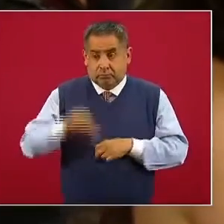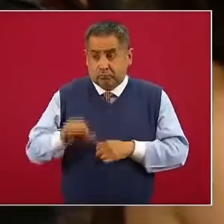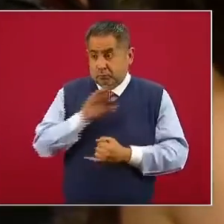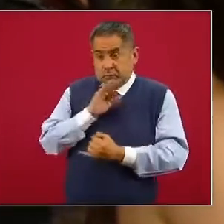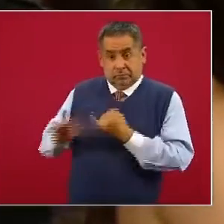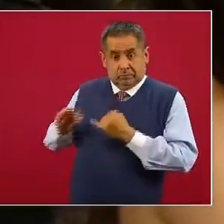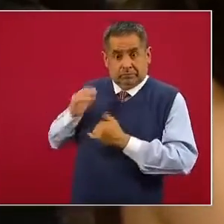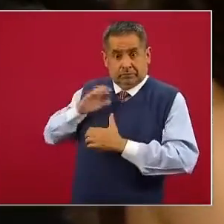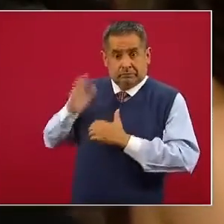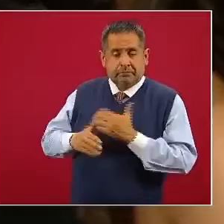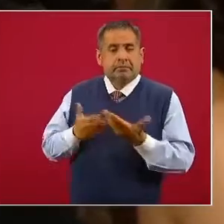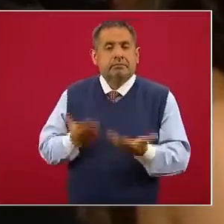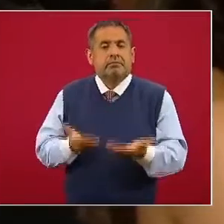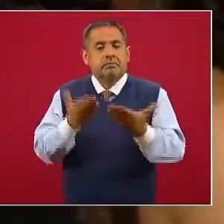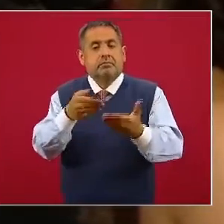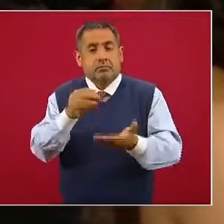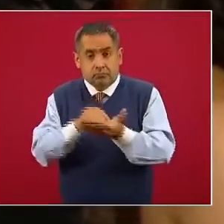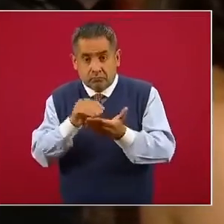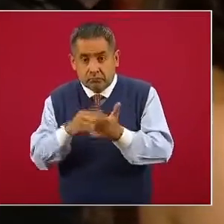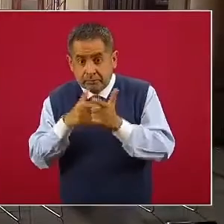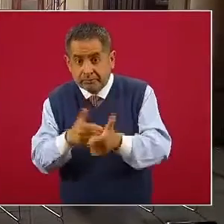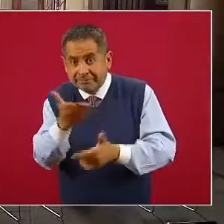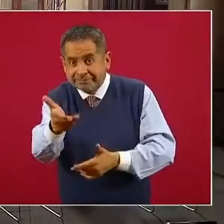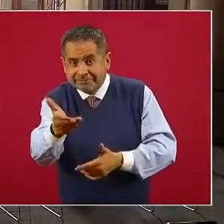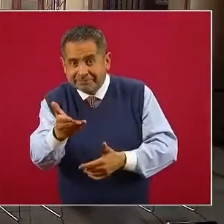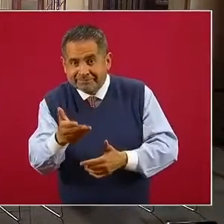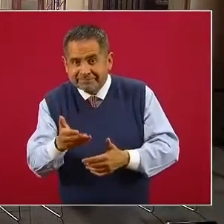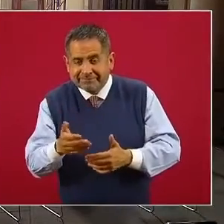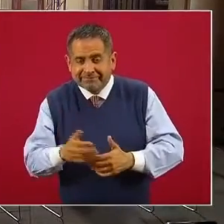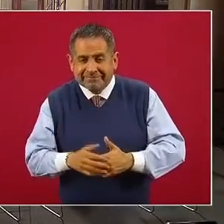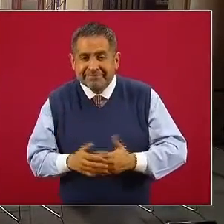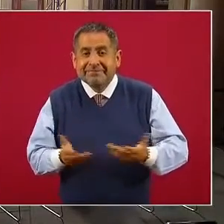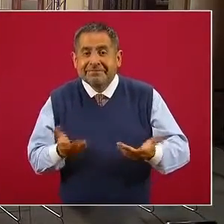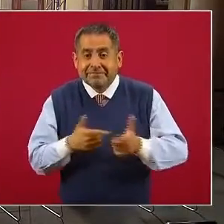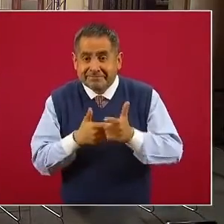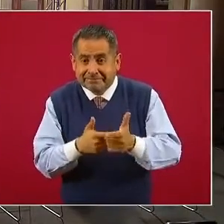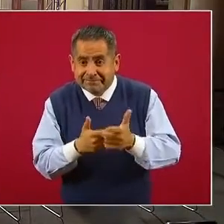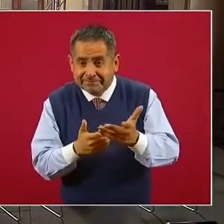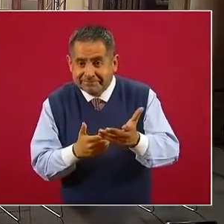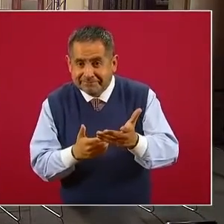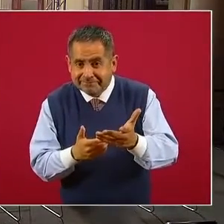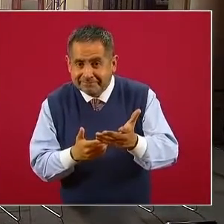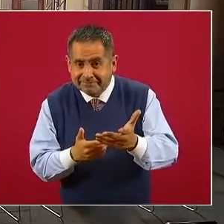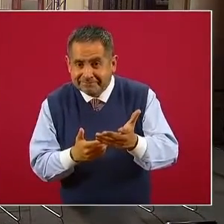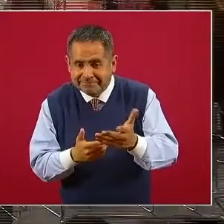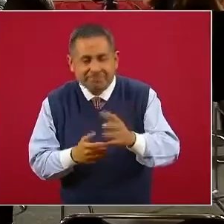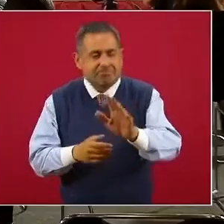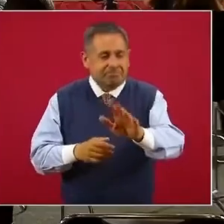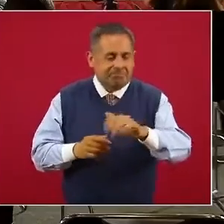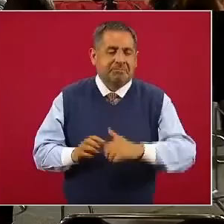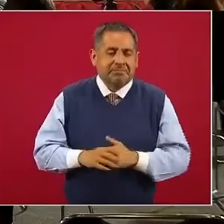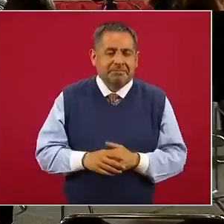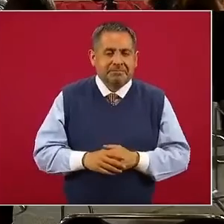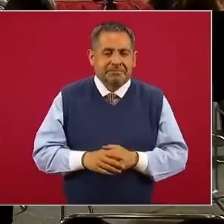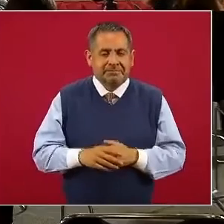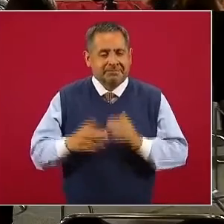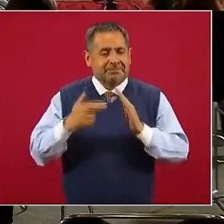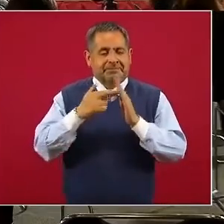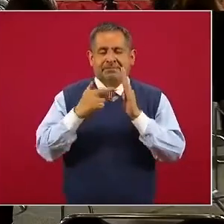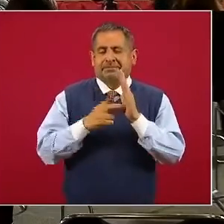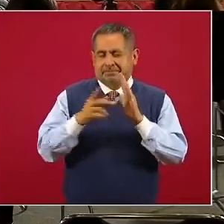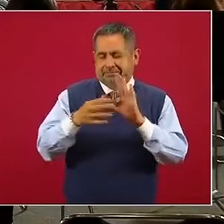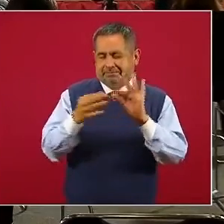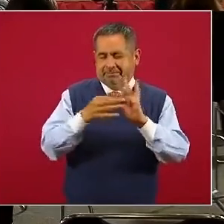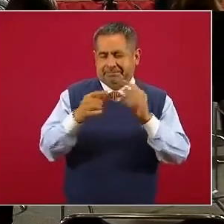última. ¿Qué pasa con la de ustedes? ¿Seguimos? Muchas gracias. Gracias, Héctor. Sobre las medidas